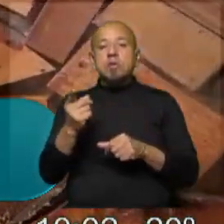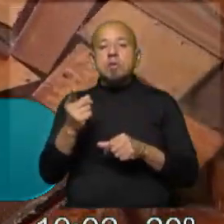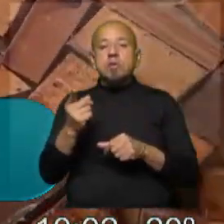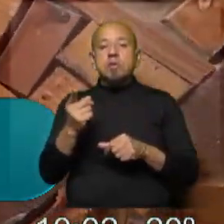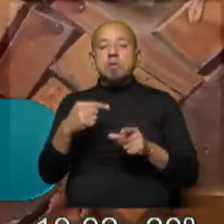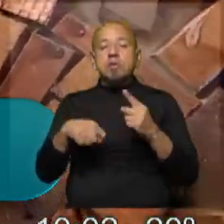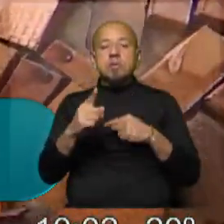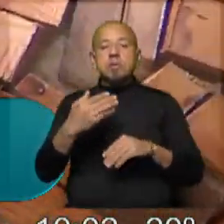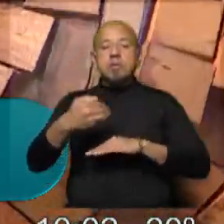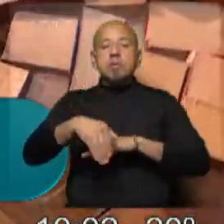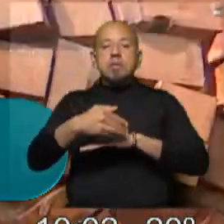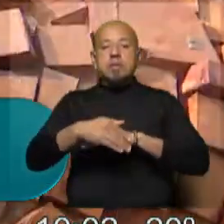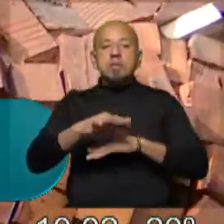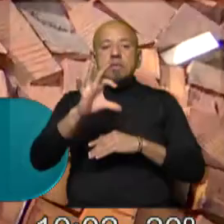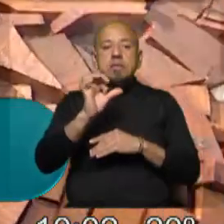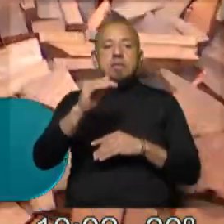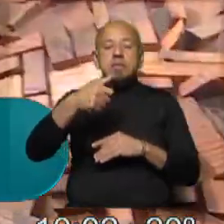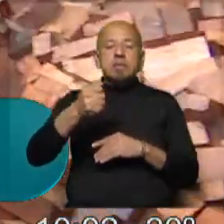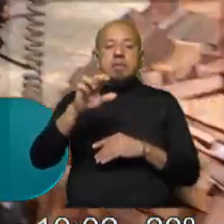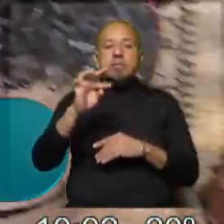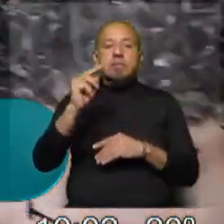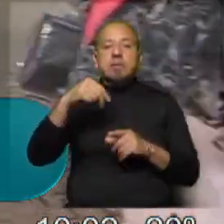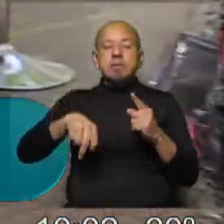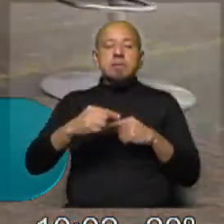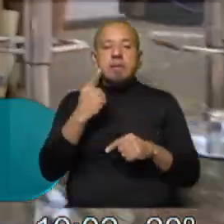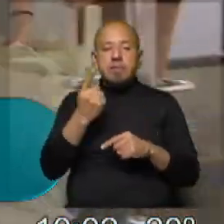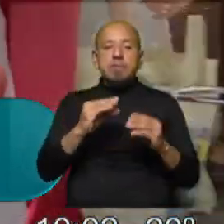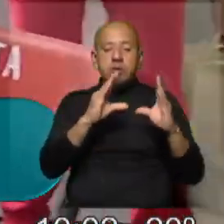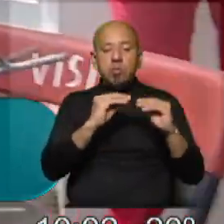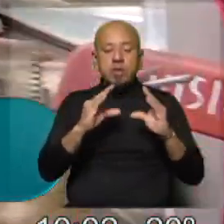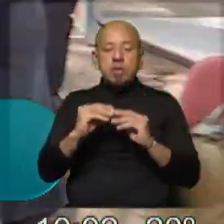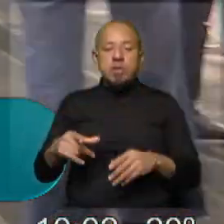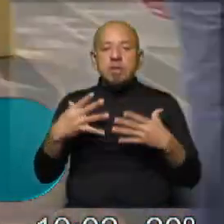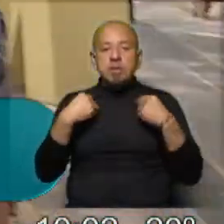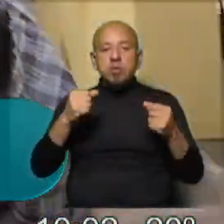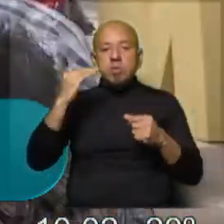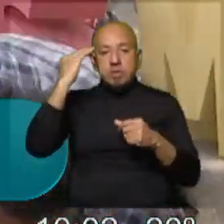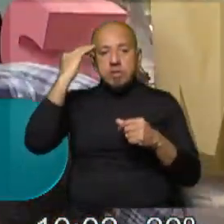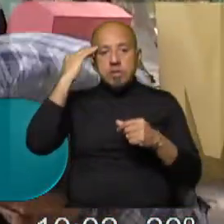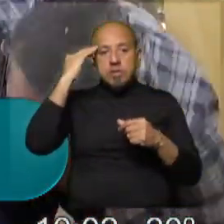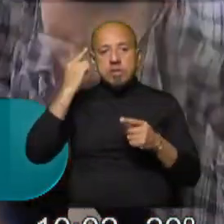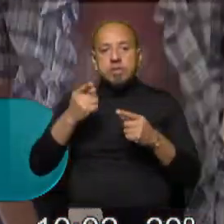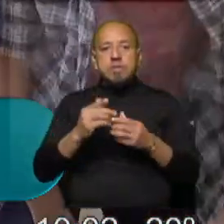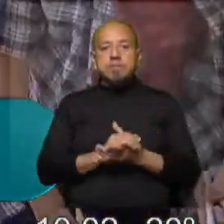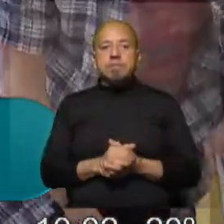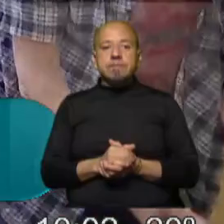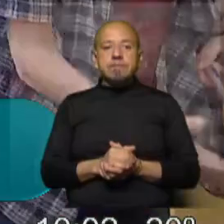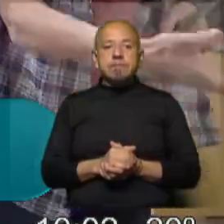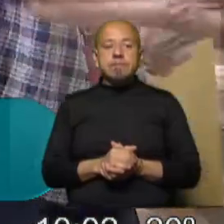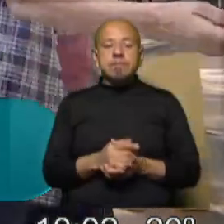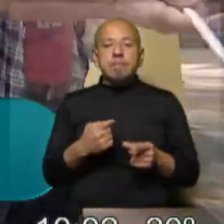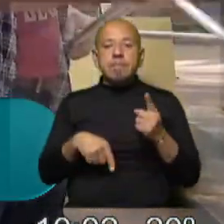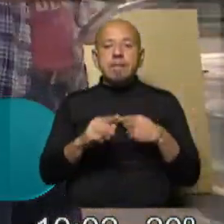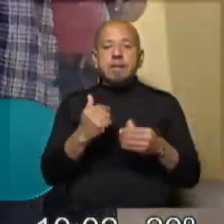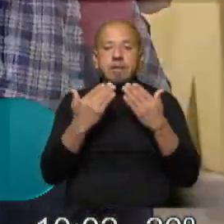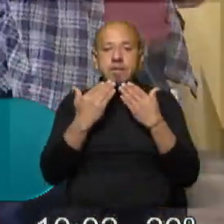lindo en la calle San Martín, y va a ser la primera cooperativa de salud mental para usuarios. Mirá vos. De ayuda mutua. Así que le queremos